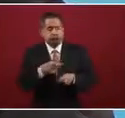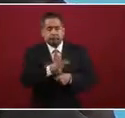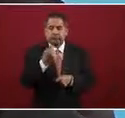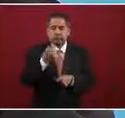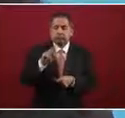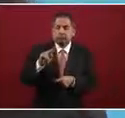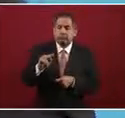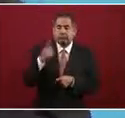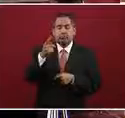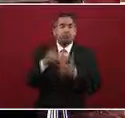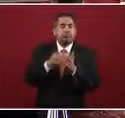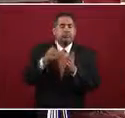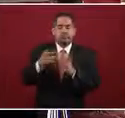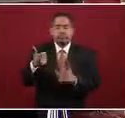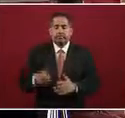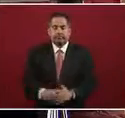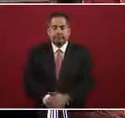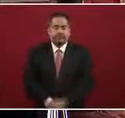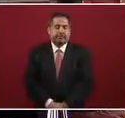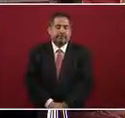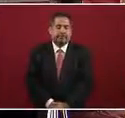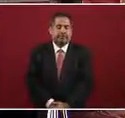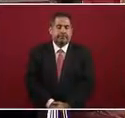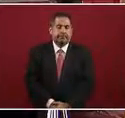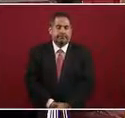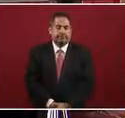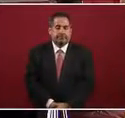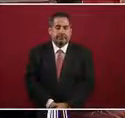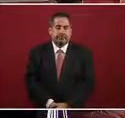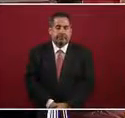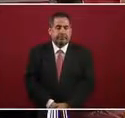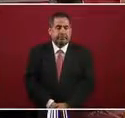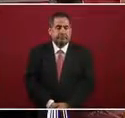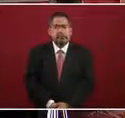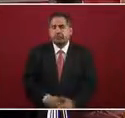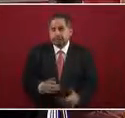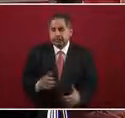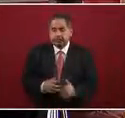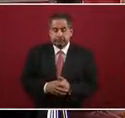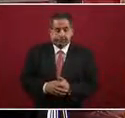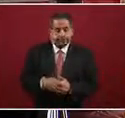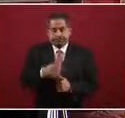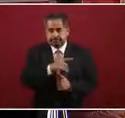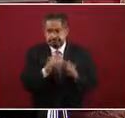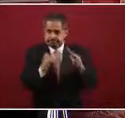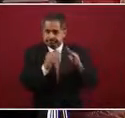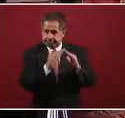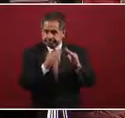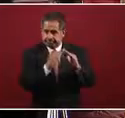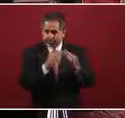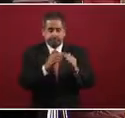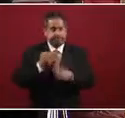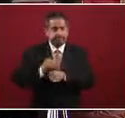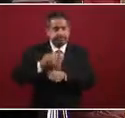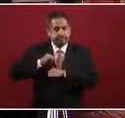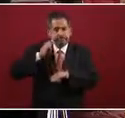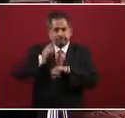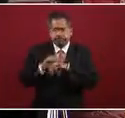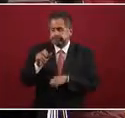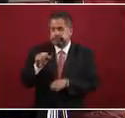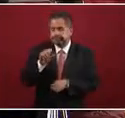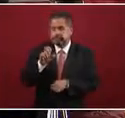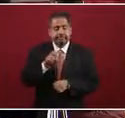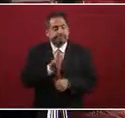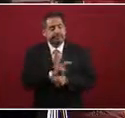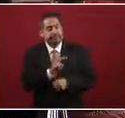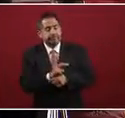181 millones de pesos. Ahora bien, encontramos la casa que está bajo administración del SAE, la casa